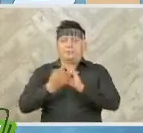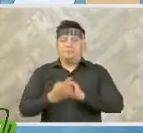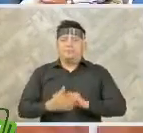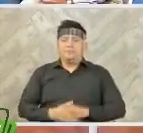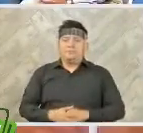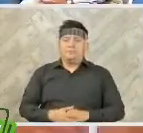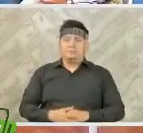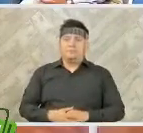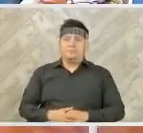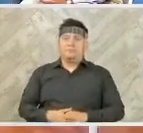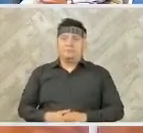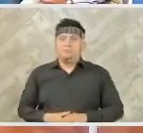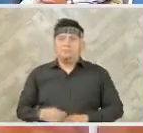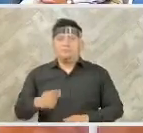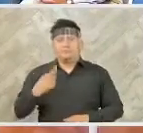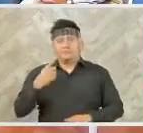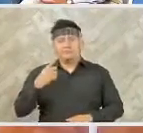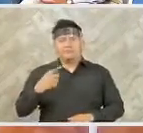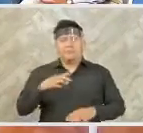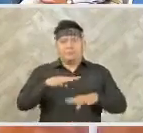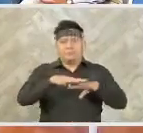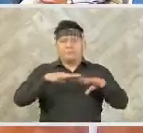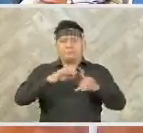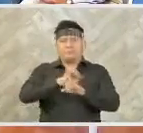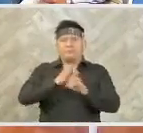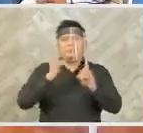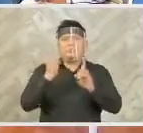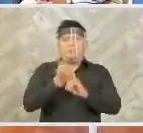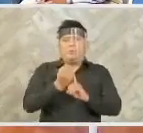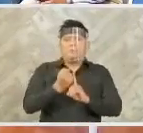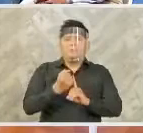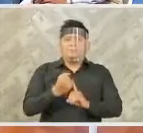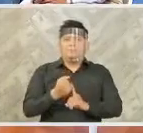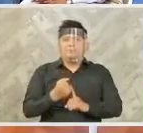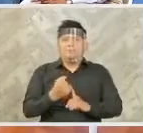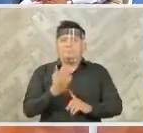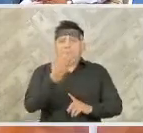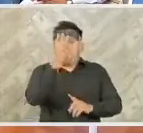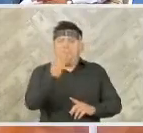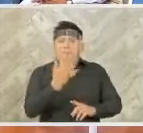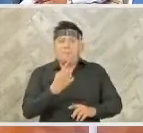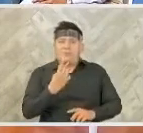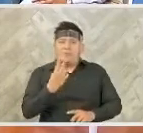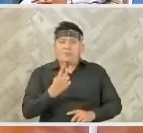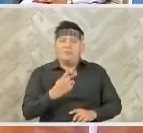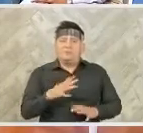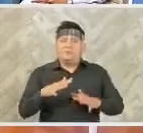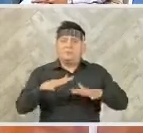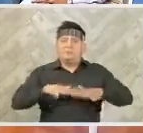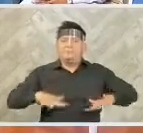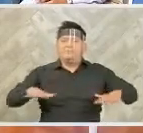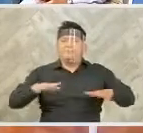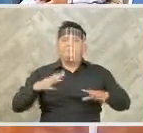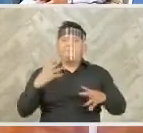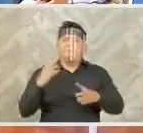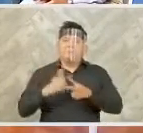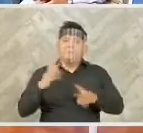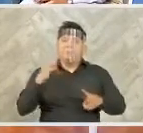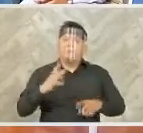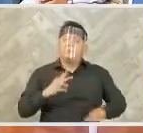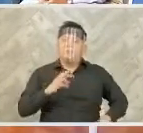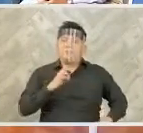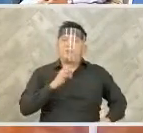cosas que más vemos en redes sociales es ese llamado a la presencia institucional en territorios que suelen ser complejos,